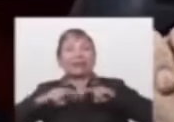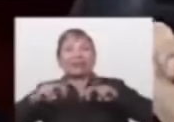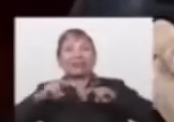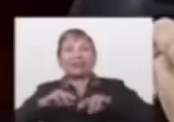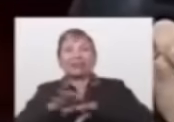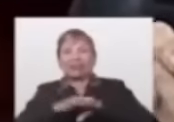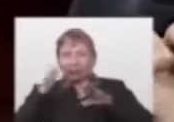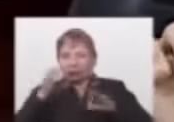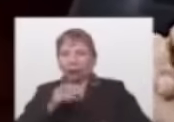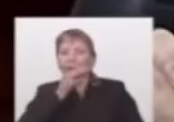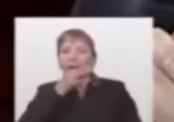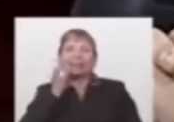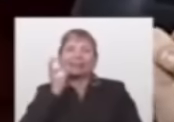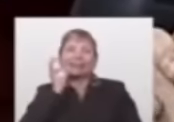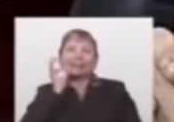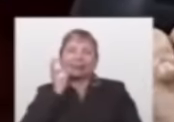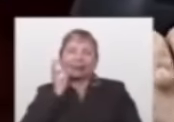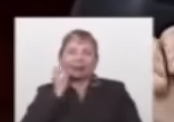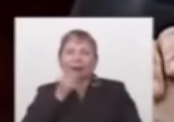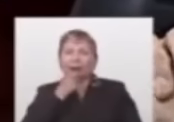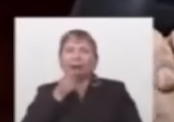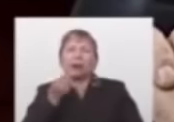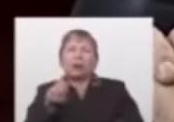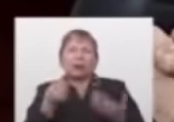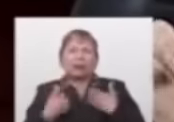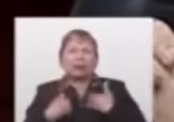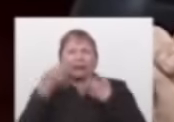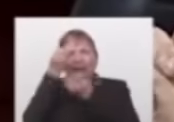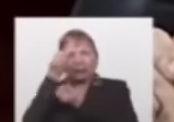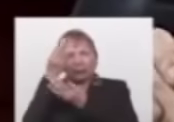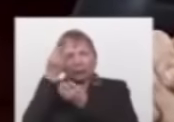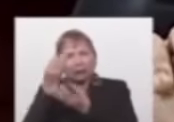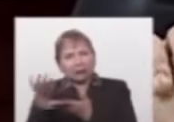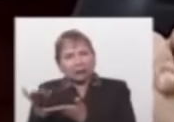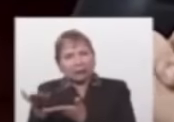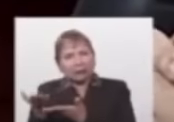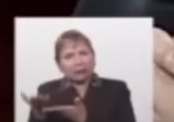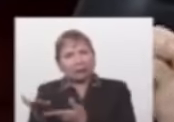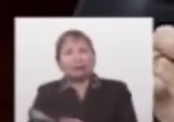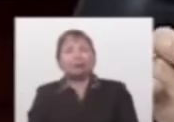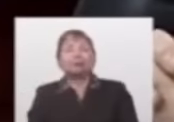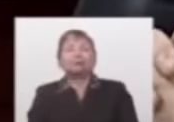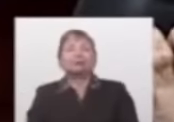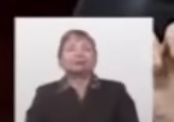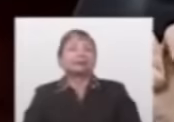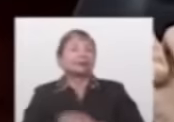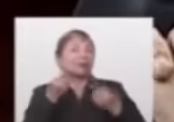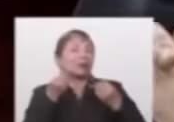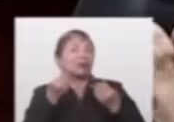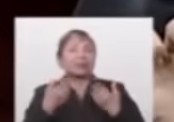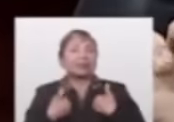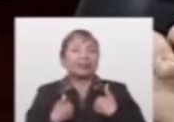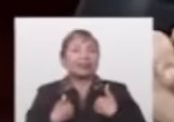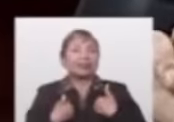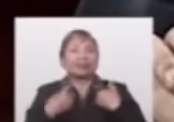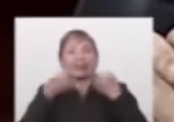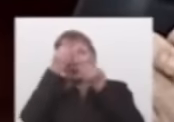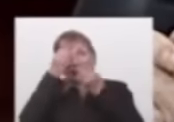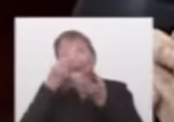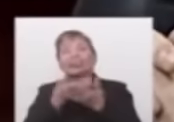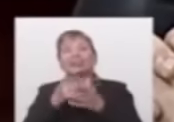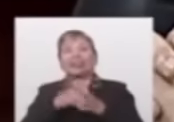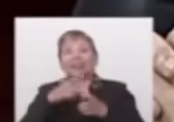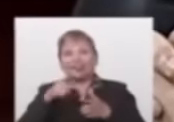son reservadas? ¿Y cómo tienen esa información? ¿Cómo tienen esa información?